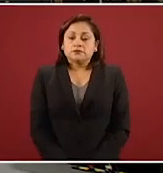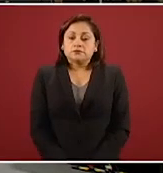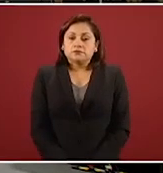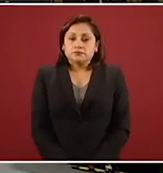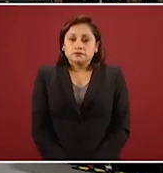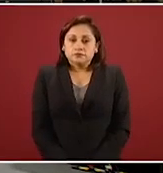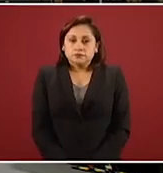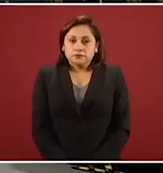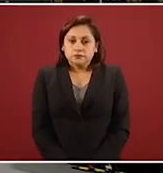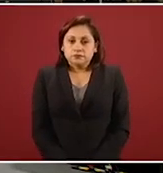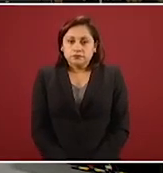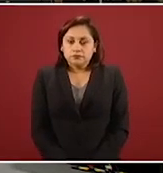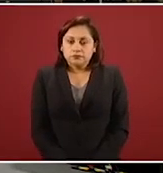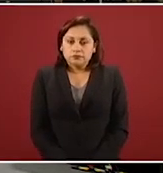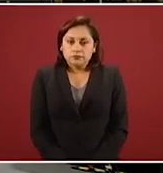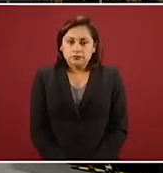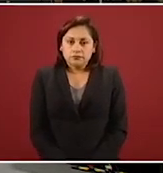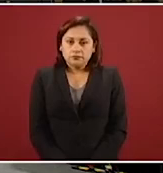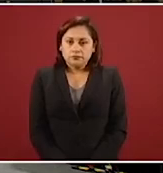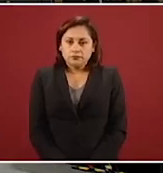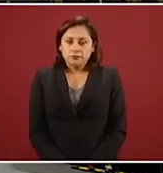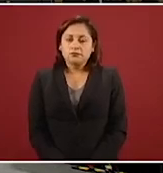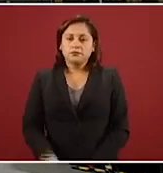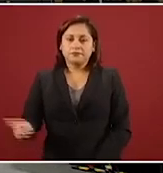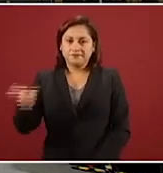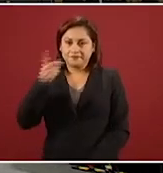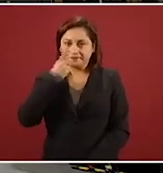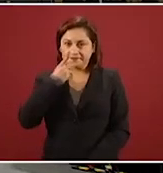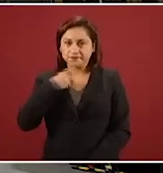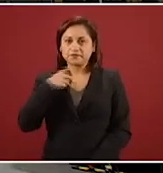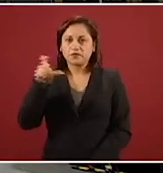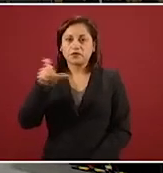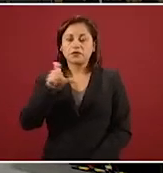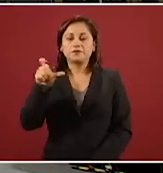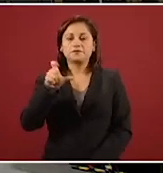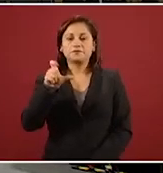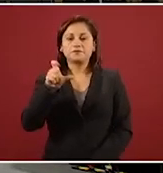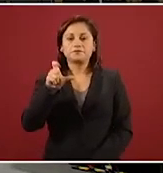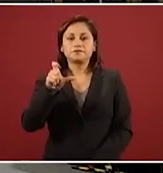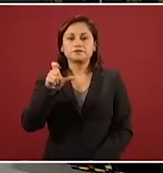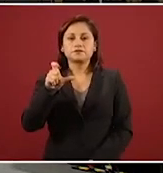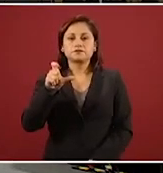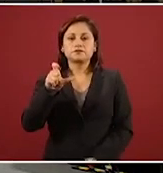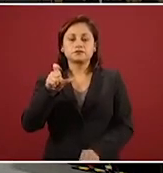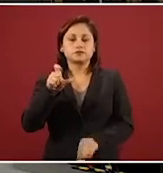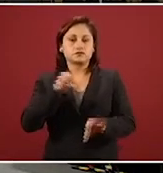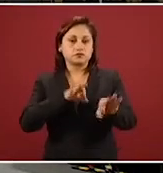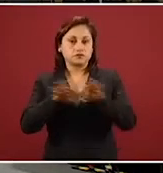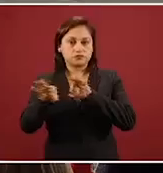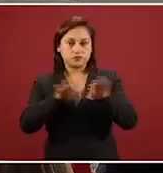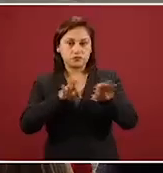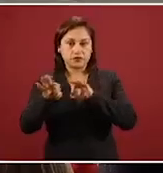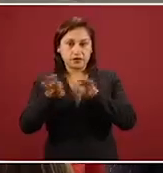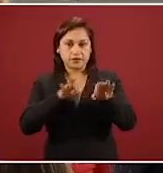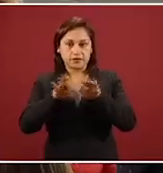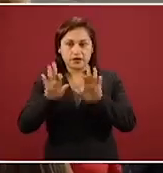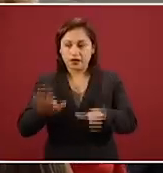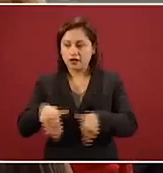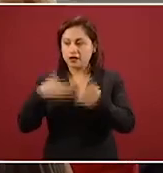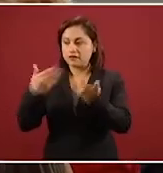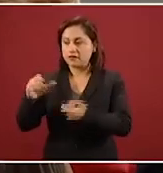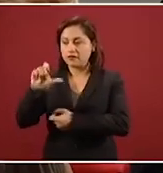mencionado, de esta subcontratación que está vinculada a la evasión, pero también hay otro, que